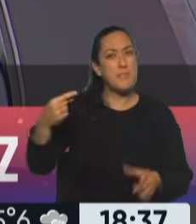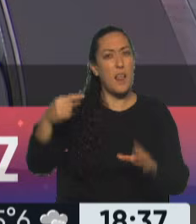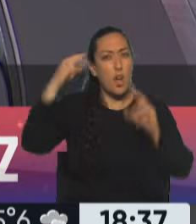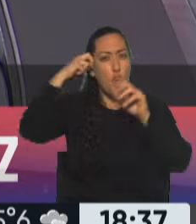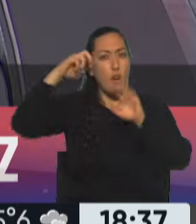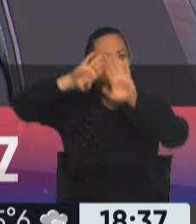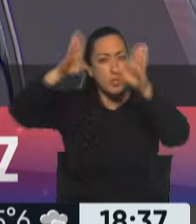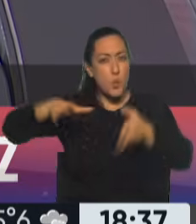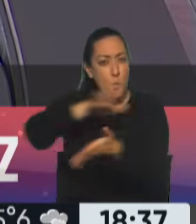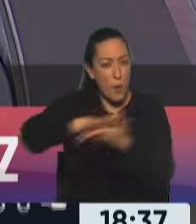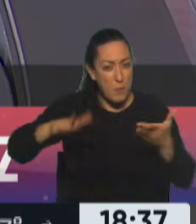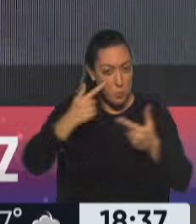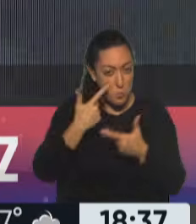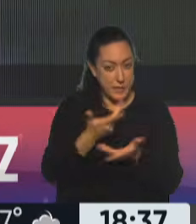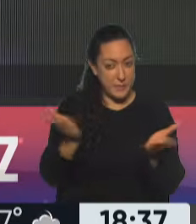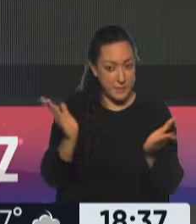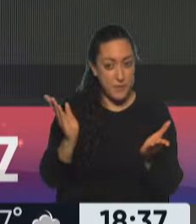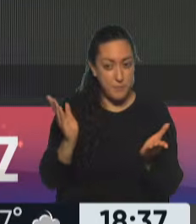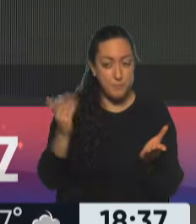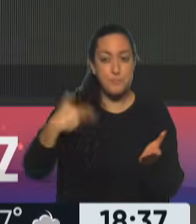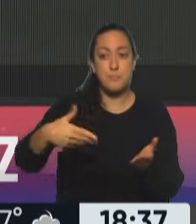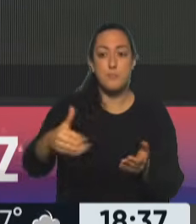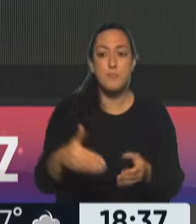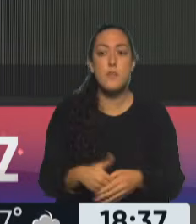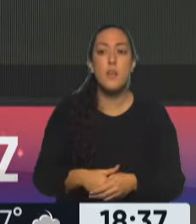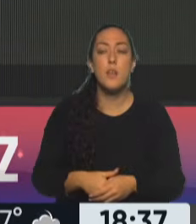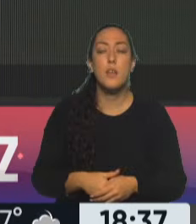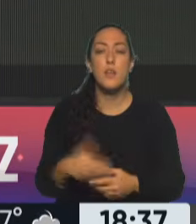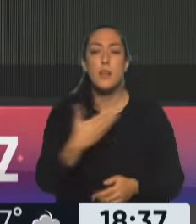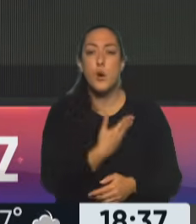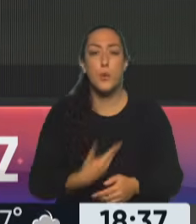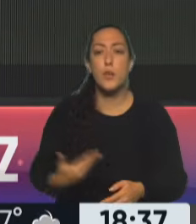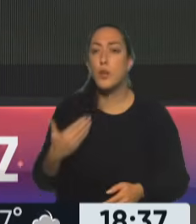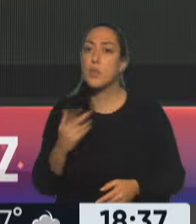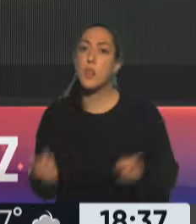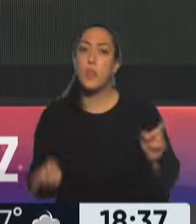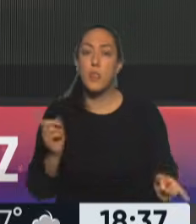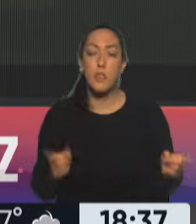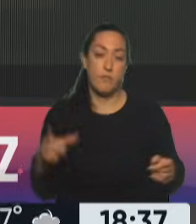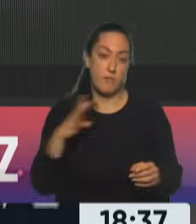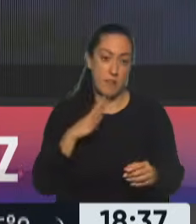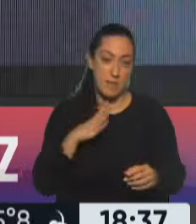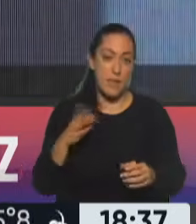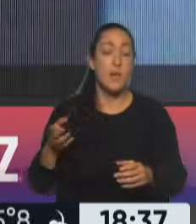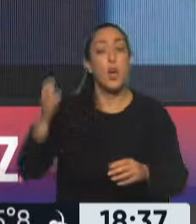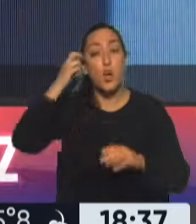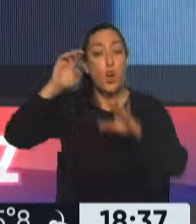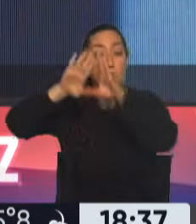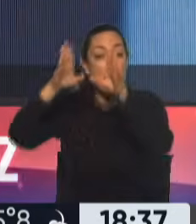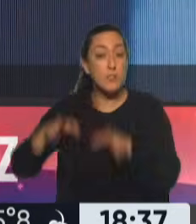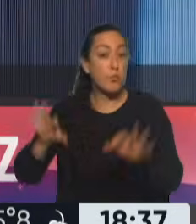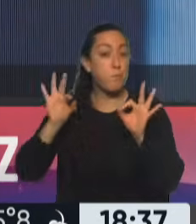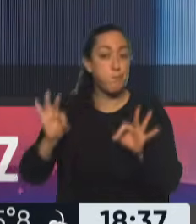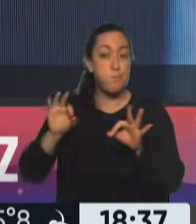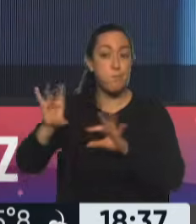quién estará gobernando los destinos del Perú, ¿no? Cuando se sepa si es Keiko Fujimori o Roberto Sánchez. Bueno, el Congreso ya está. El Congreso ya Esto está es elegido. una